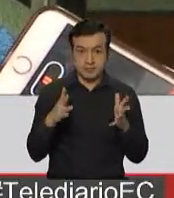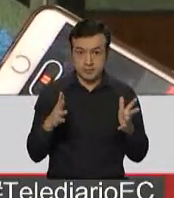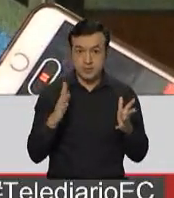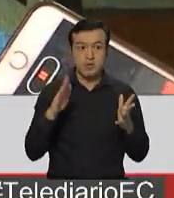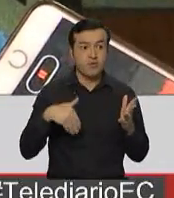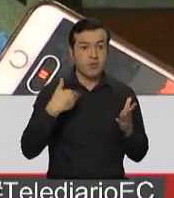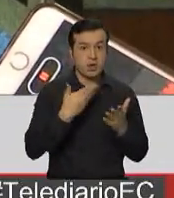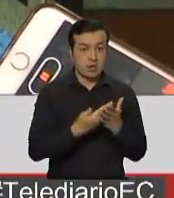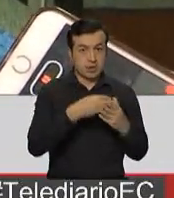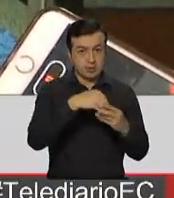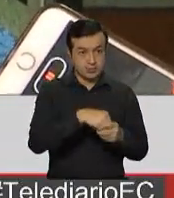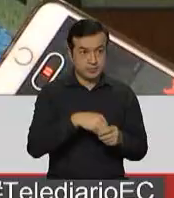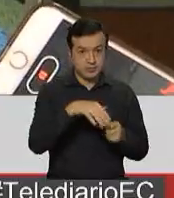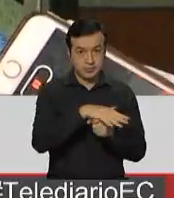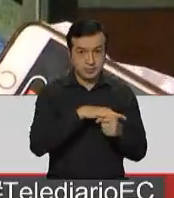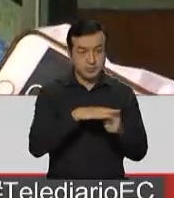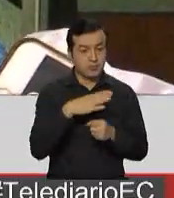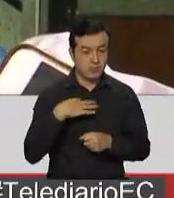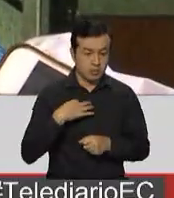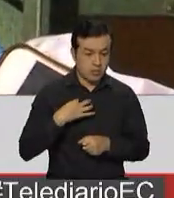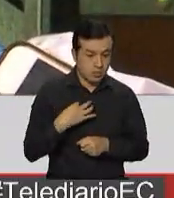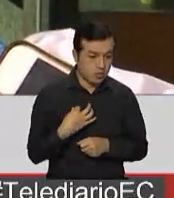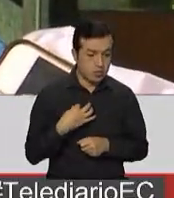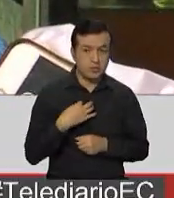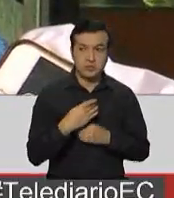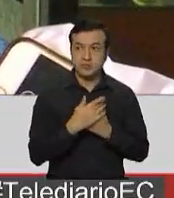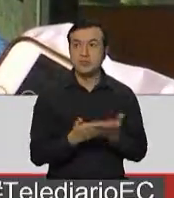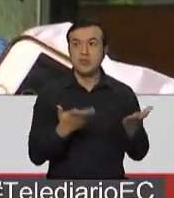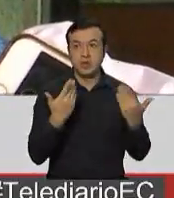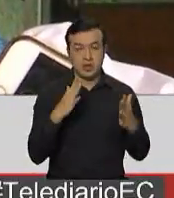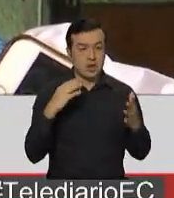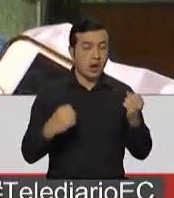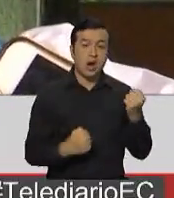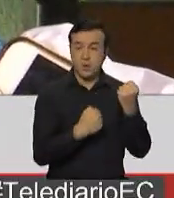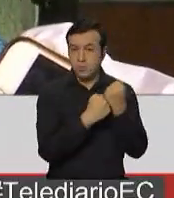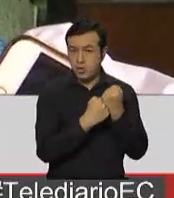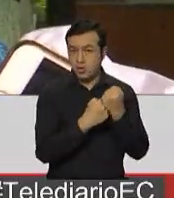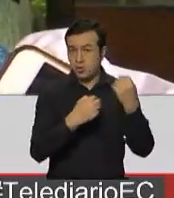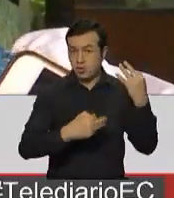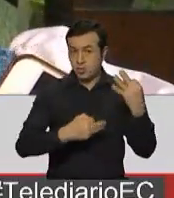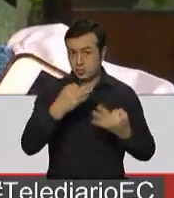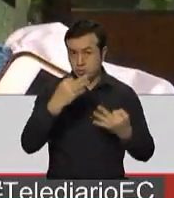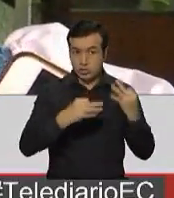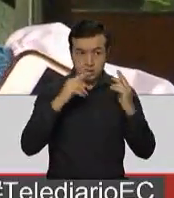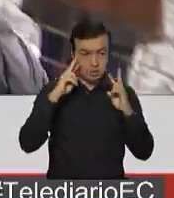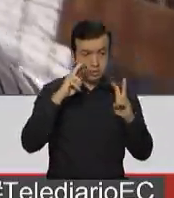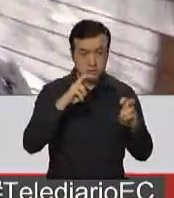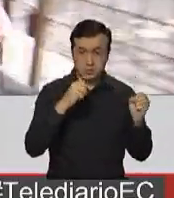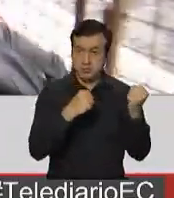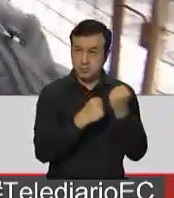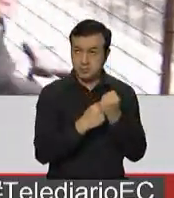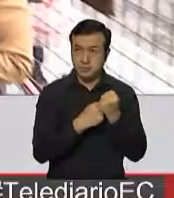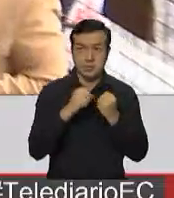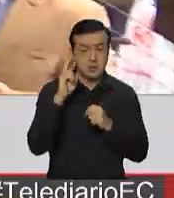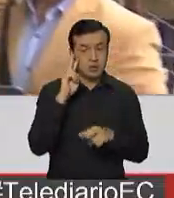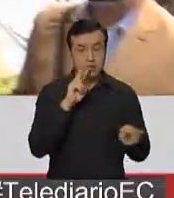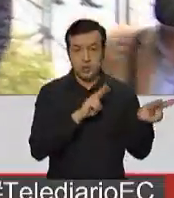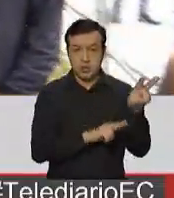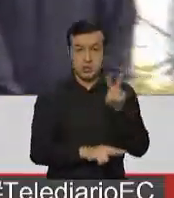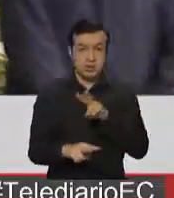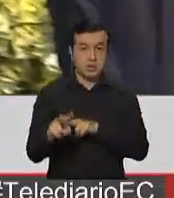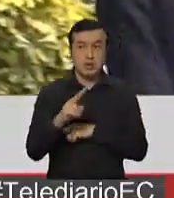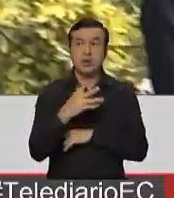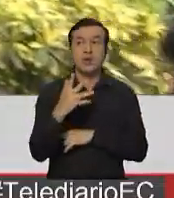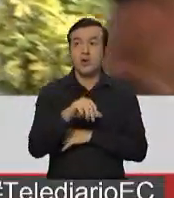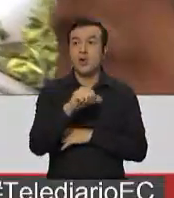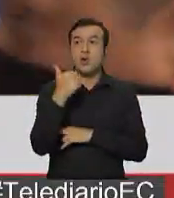a ponerse a disposición y a colaborar con la investigación de la Fiscalía. La investigación de la Fiscalía involucra